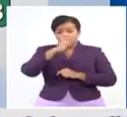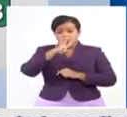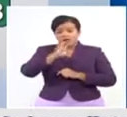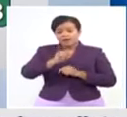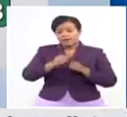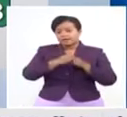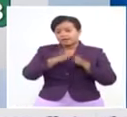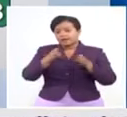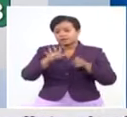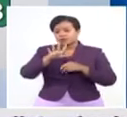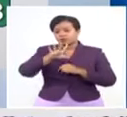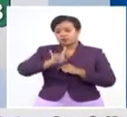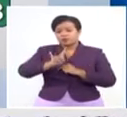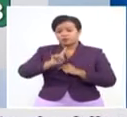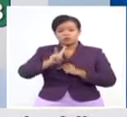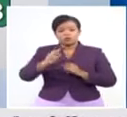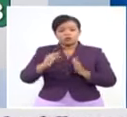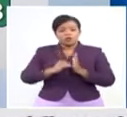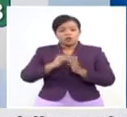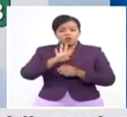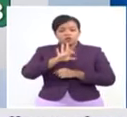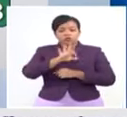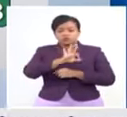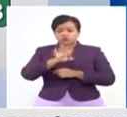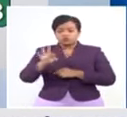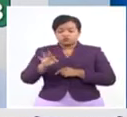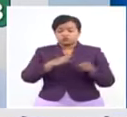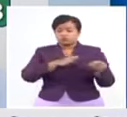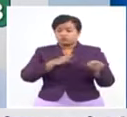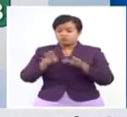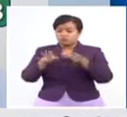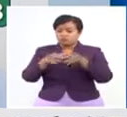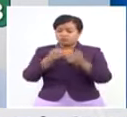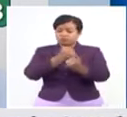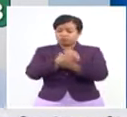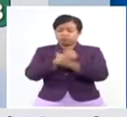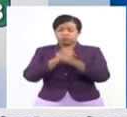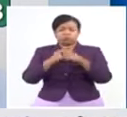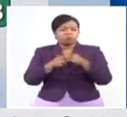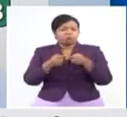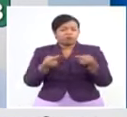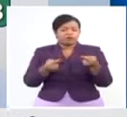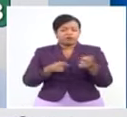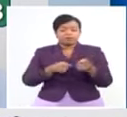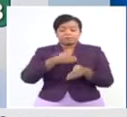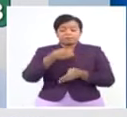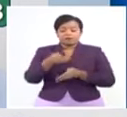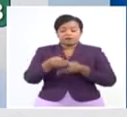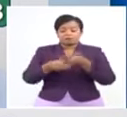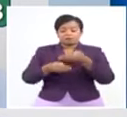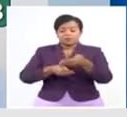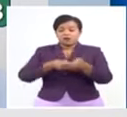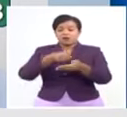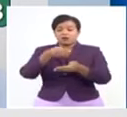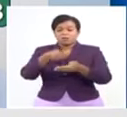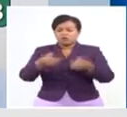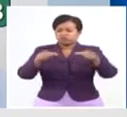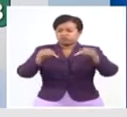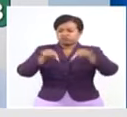2.488, y el grupo de mucho riesgo por la evolución muy desfavorable, 60 y más,